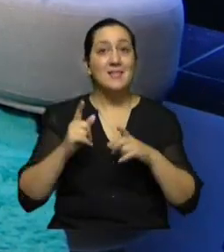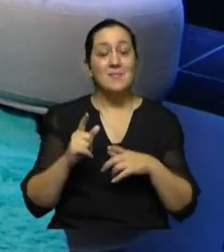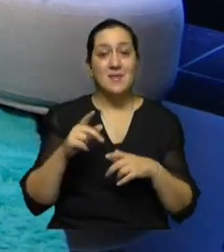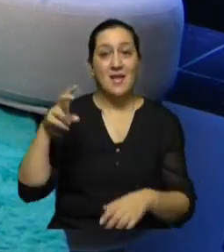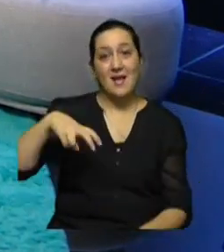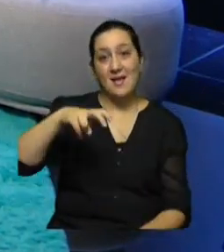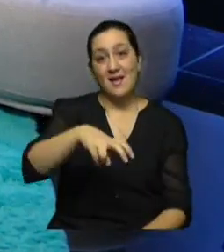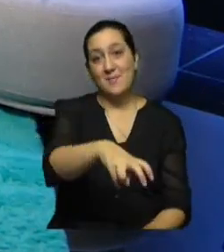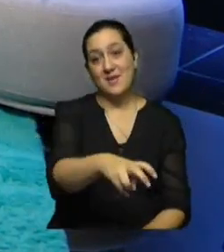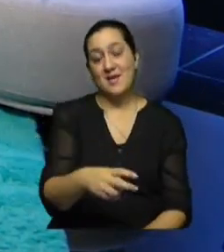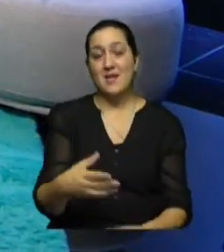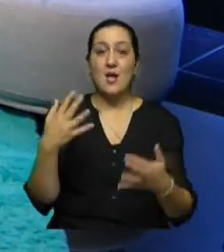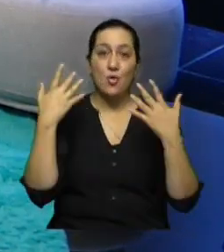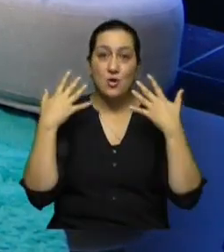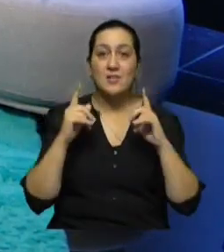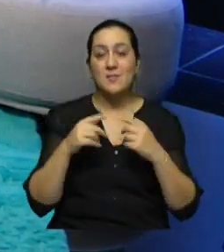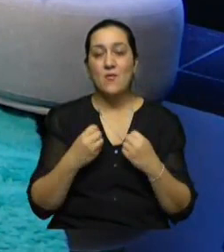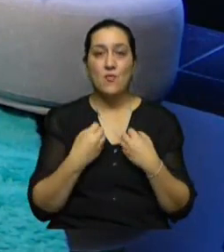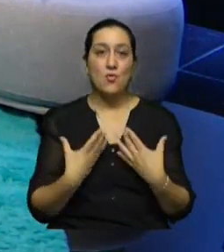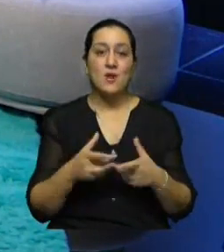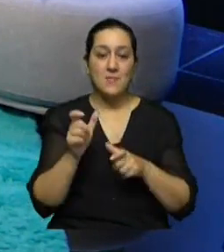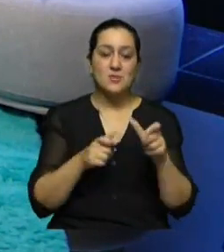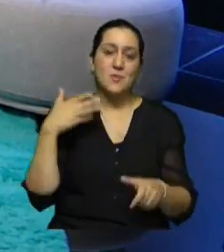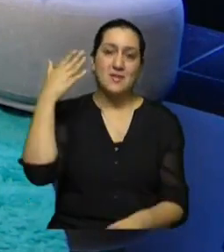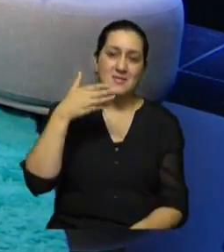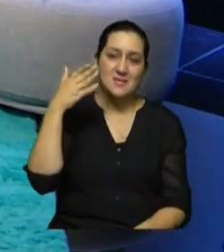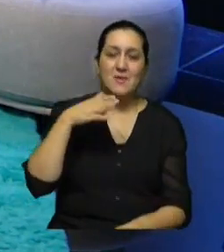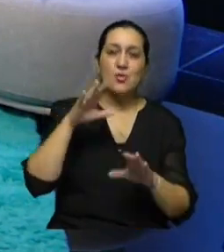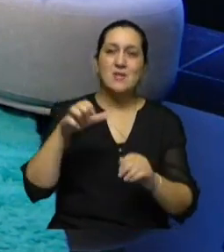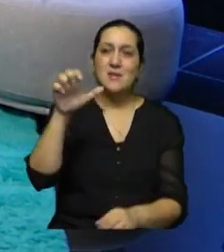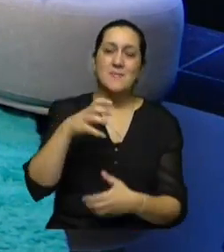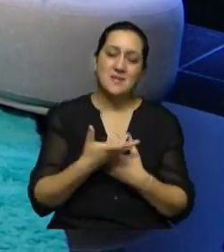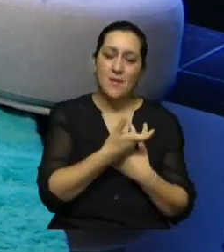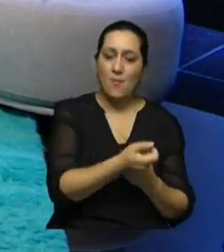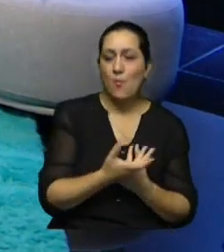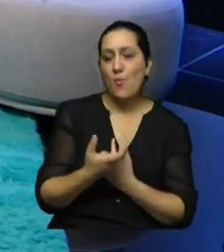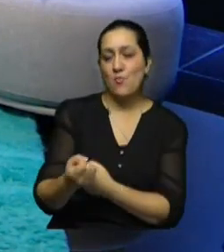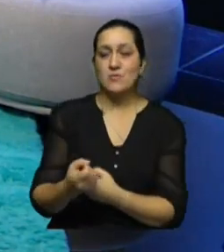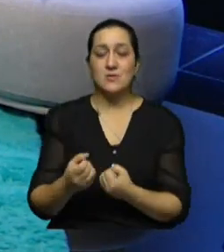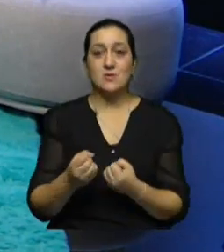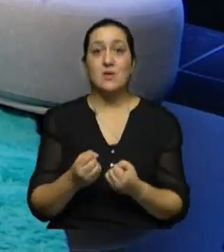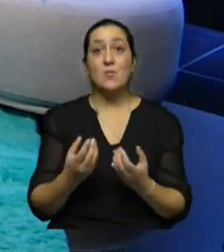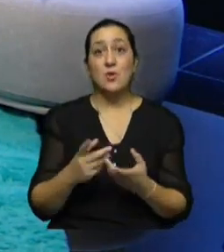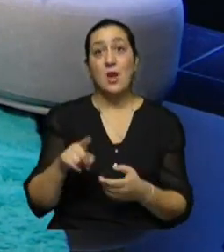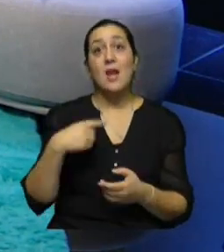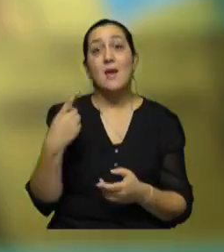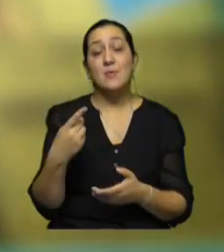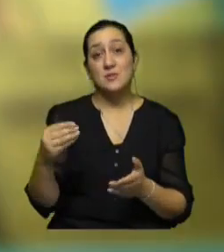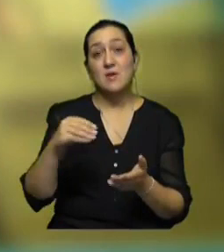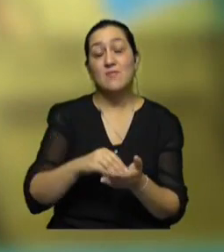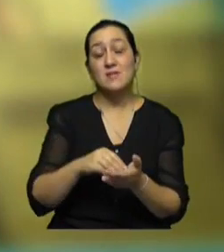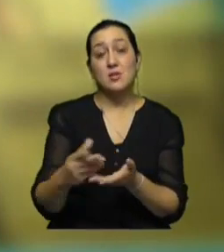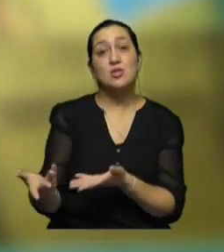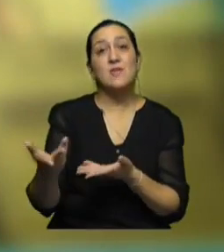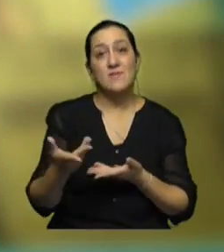más, a los voluntarios, a la gente que participó, a todas las empresas que apoyaron. Y bueno, nada, nos convocan para la próxima, cada uno a su